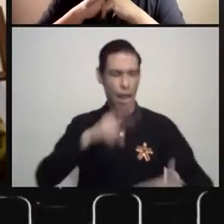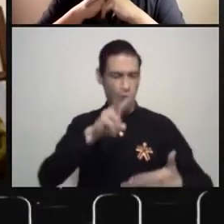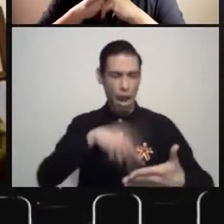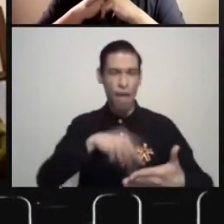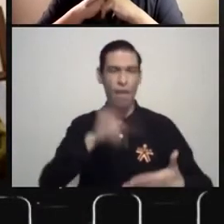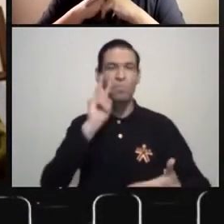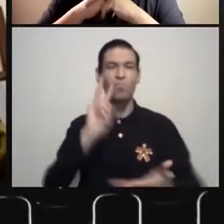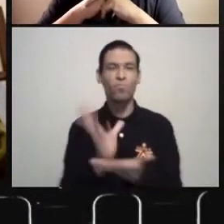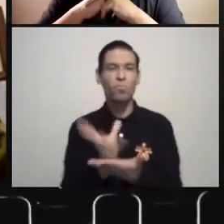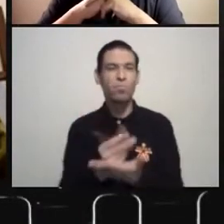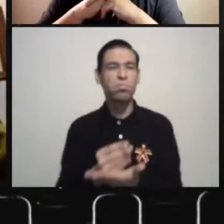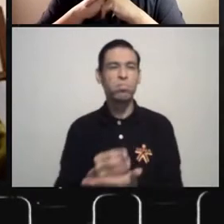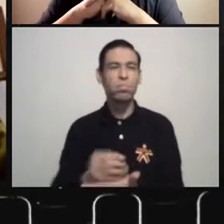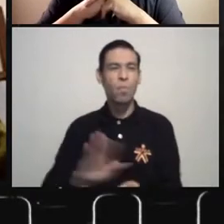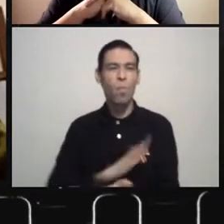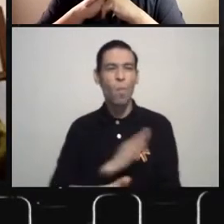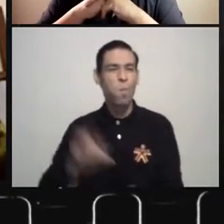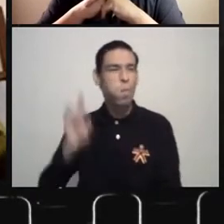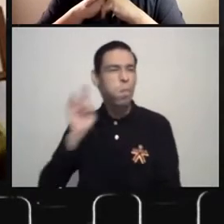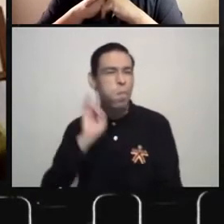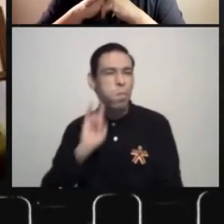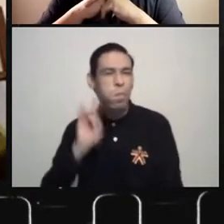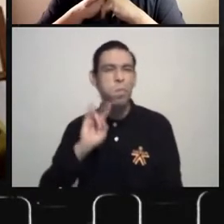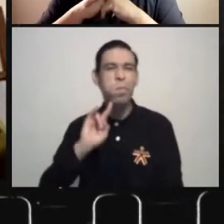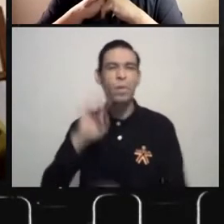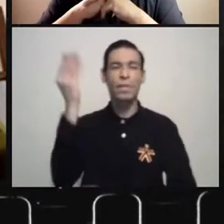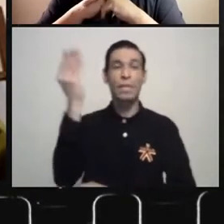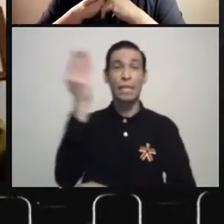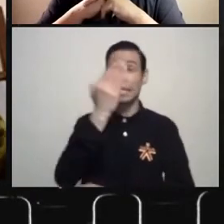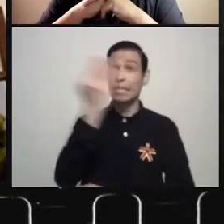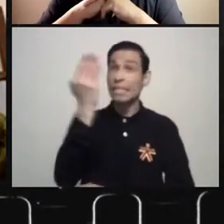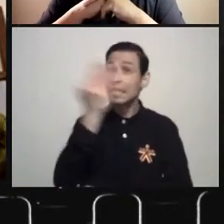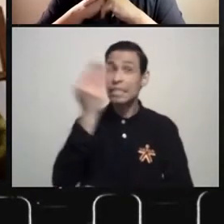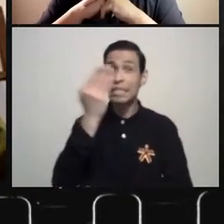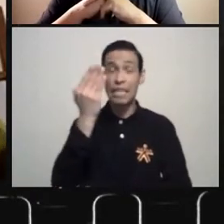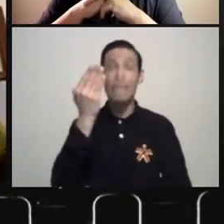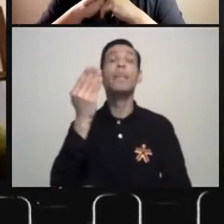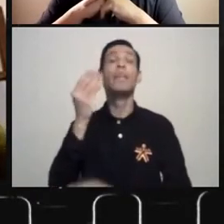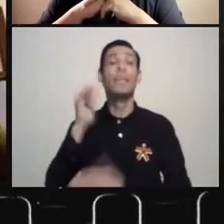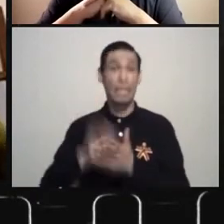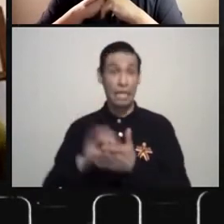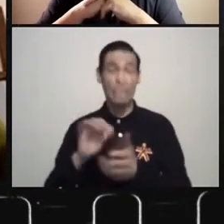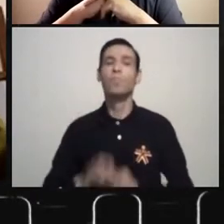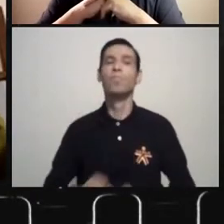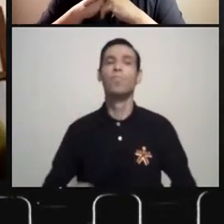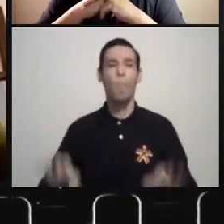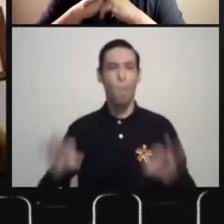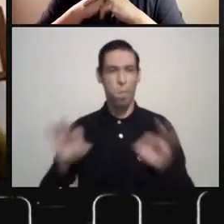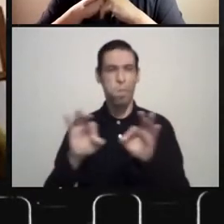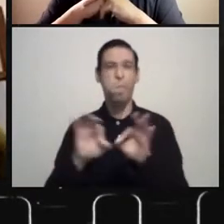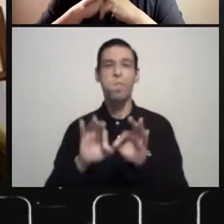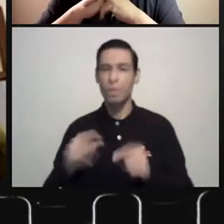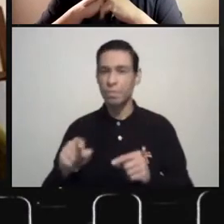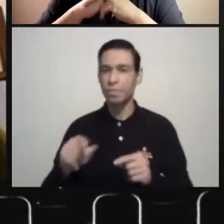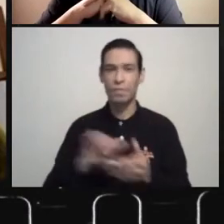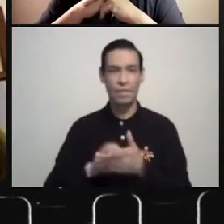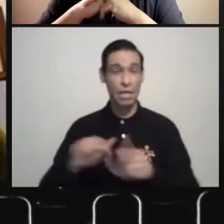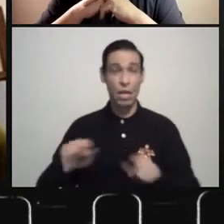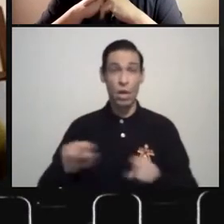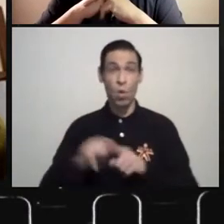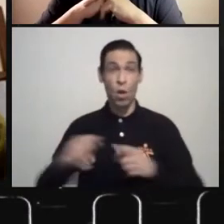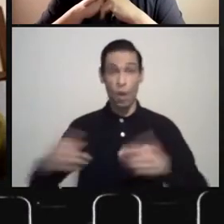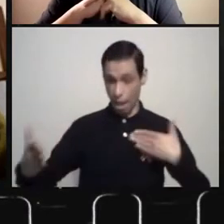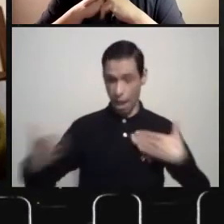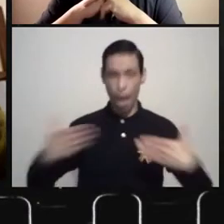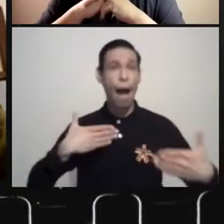oigan música, vean películas, vean series, hay que tener discurso. Y eso sí es una de las cosas que los actores, cuando nos paramos con los